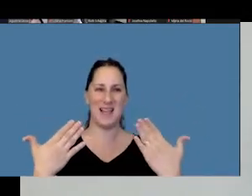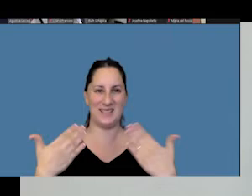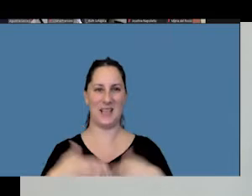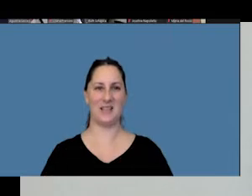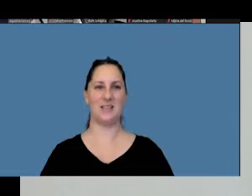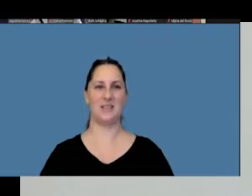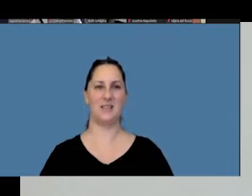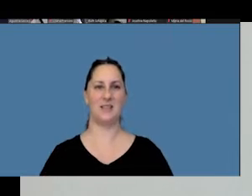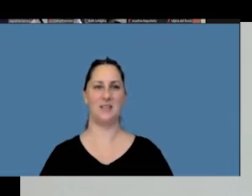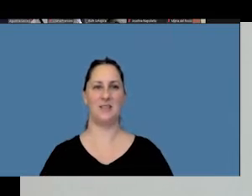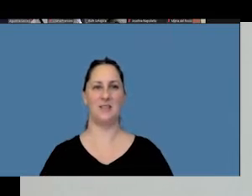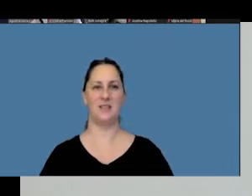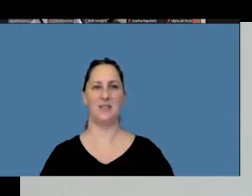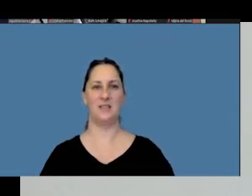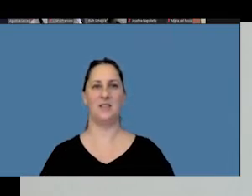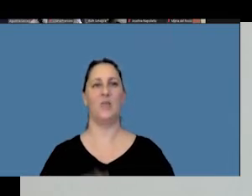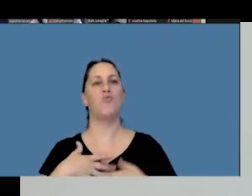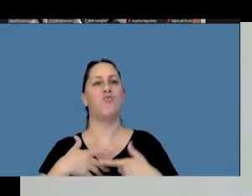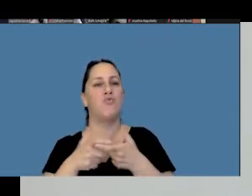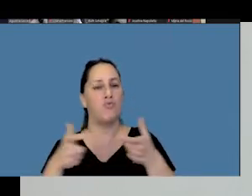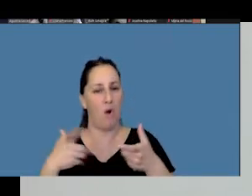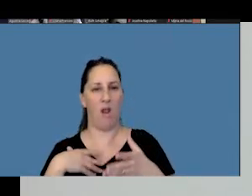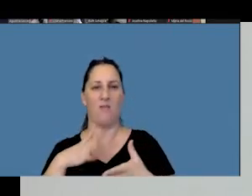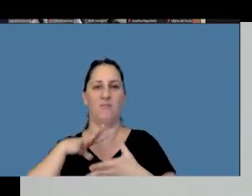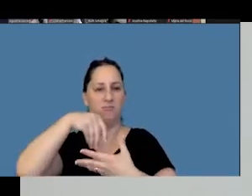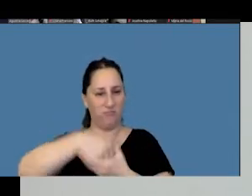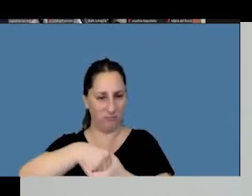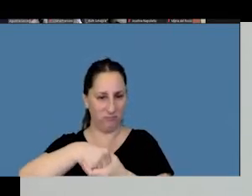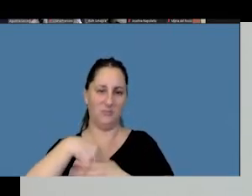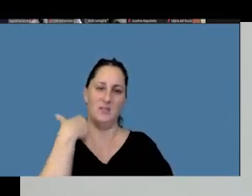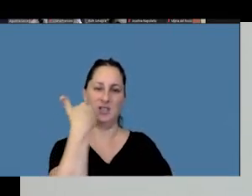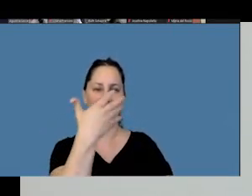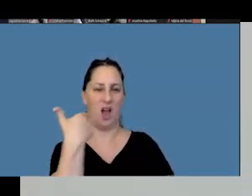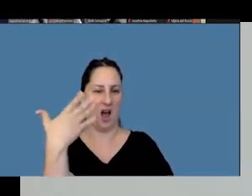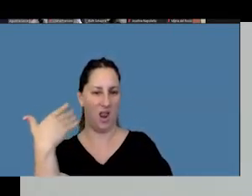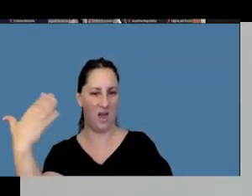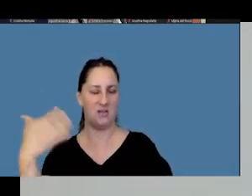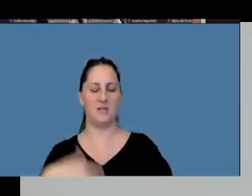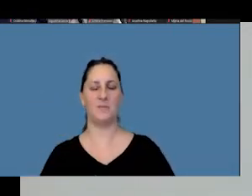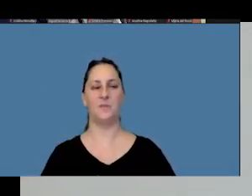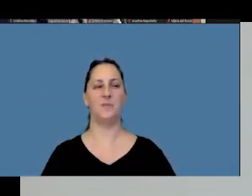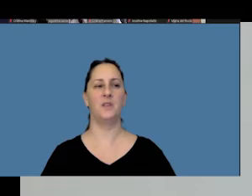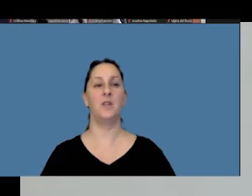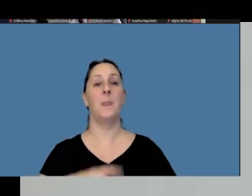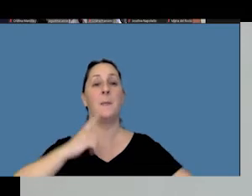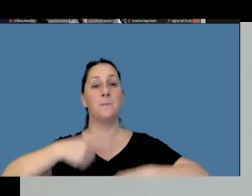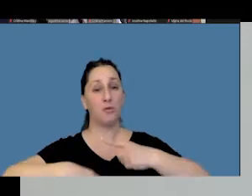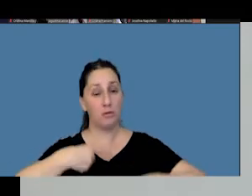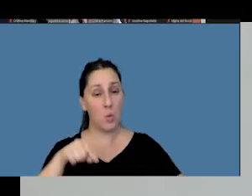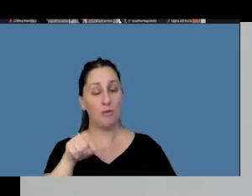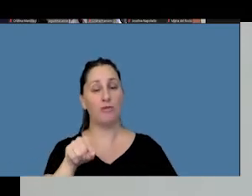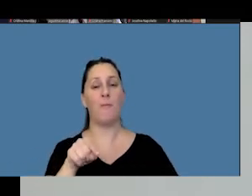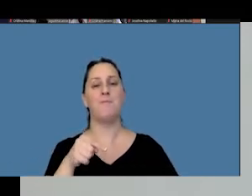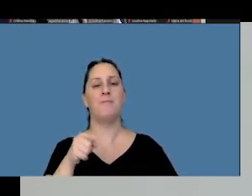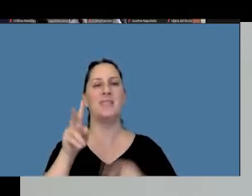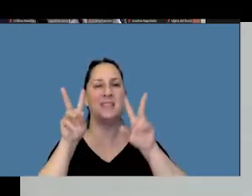tener, digamos, hoy el privilegio de participar de estas charlas. Y bueno, y a continuación entonces vamos a avanzar